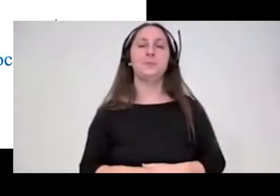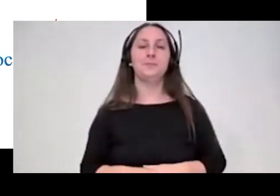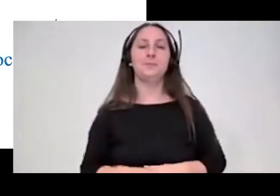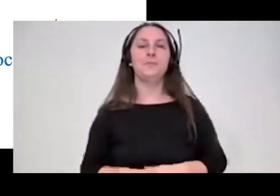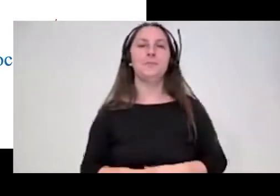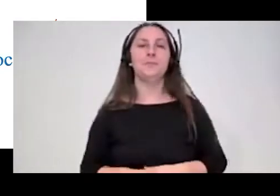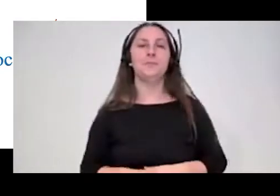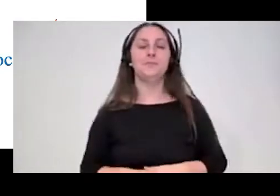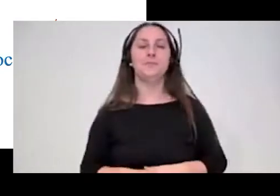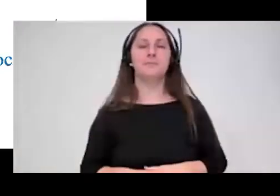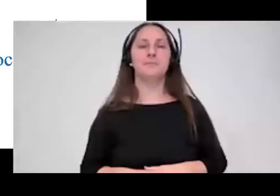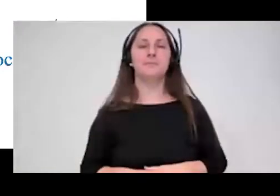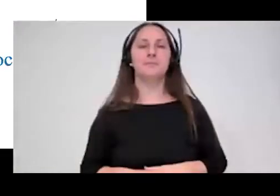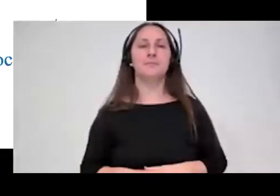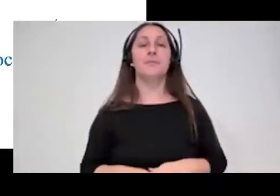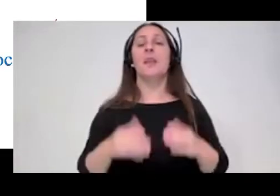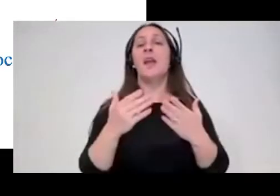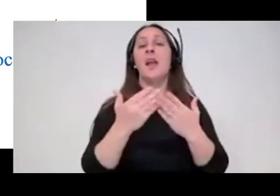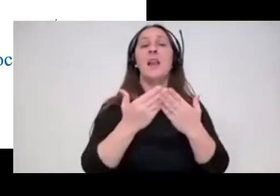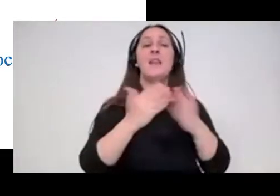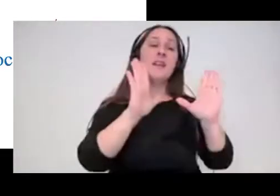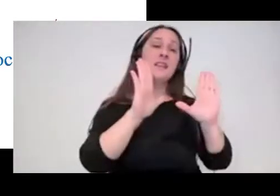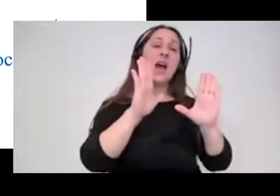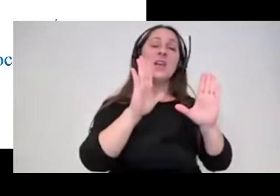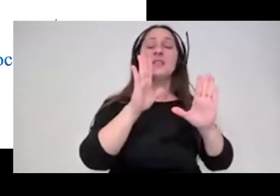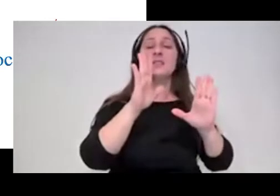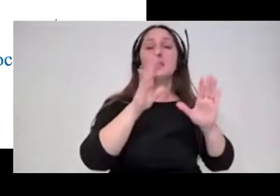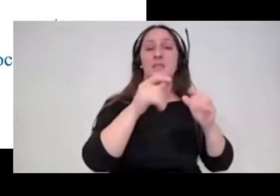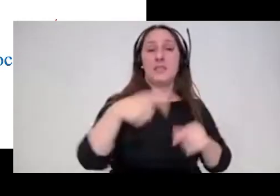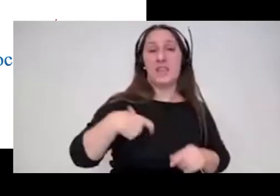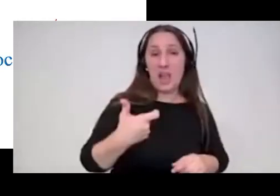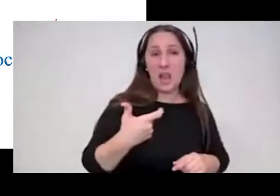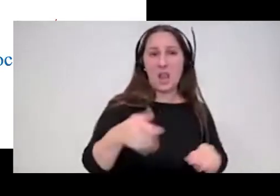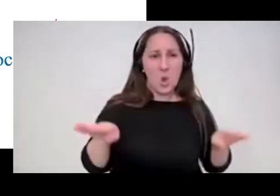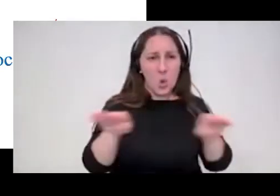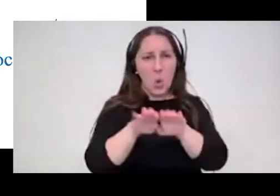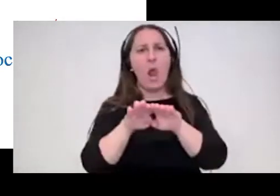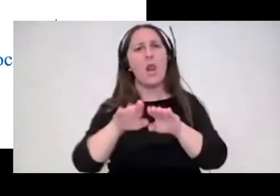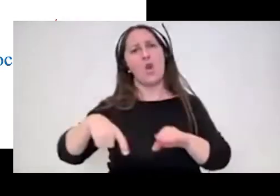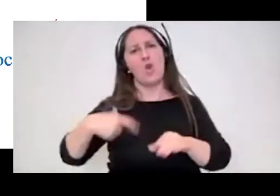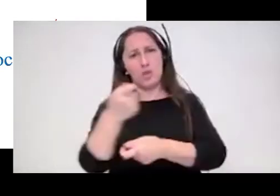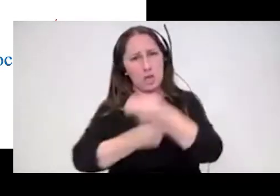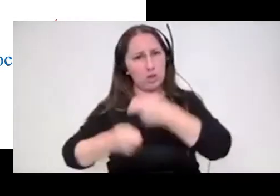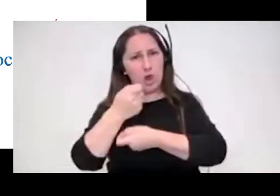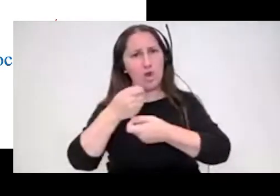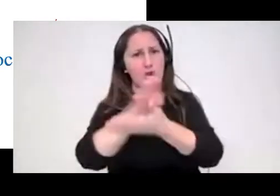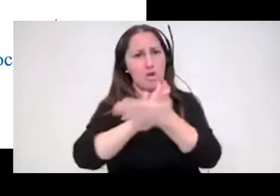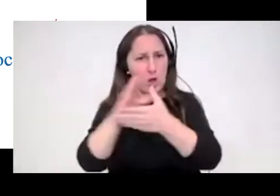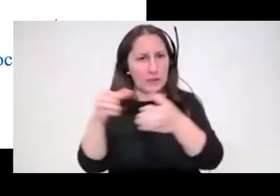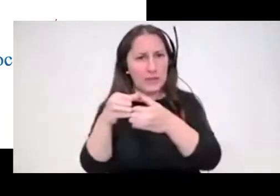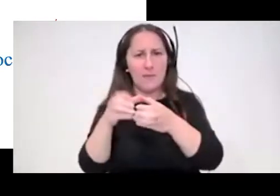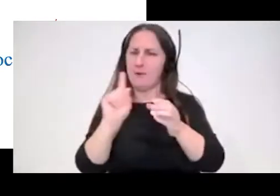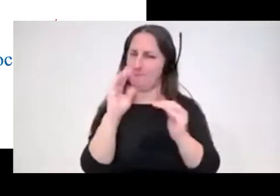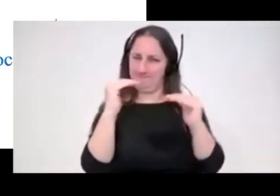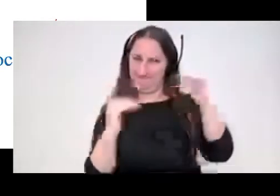¿la libertad sindical es equivalente a la negociación colectiva? No, también está un poquito más abajo en el escalón. Ahora, no puede haber tampoco libertad sindical